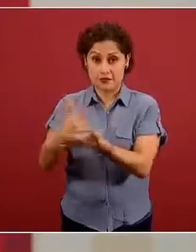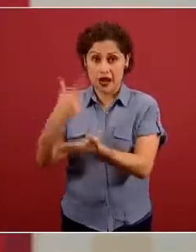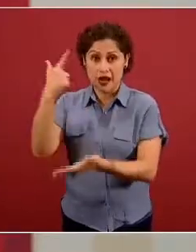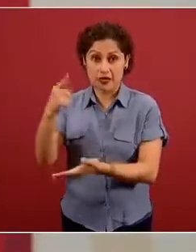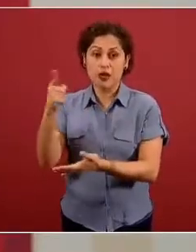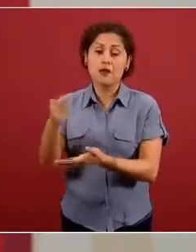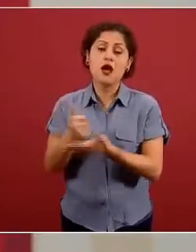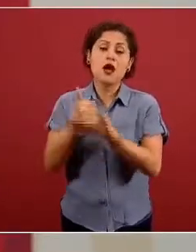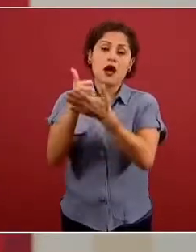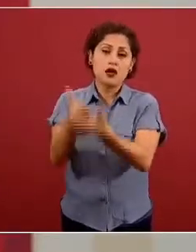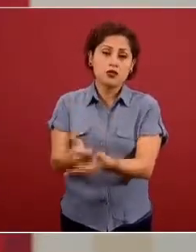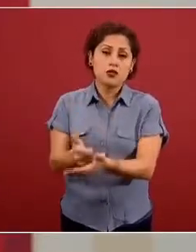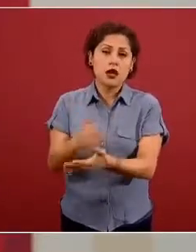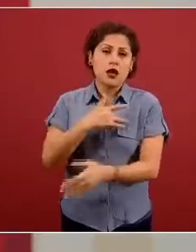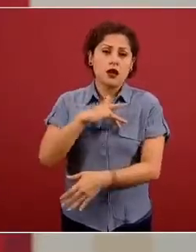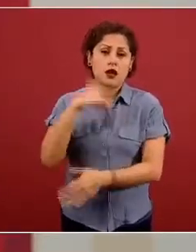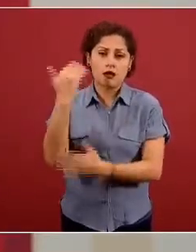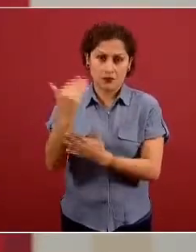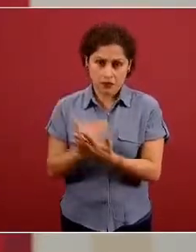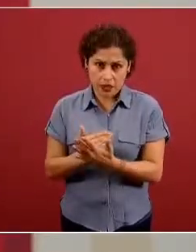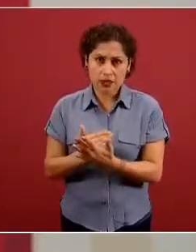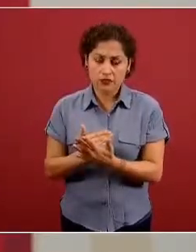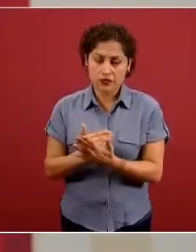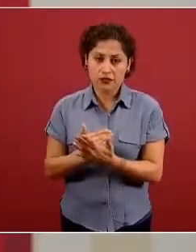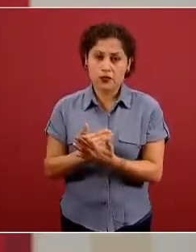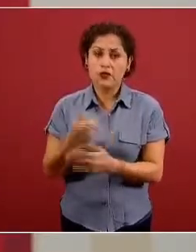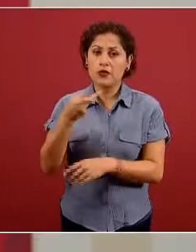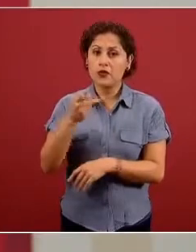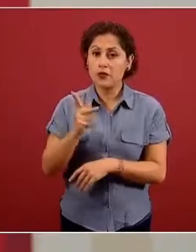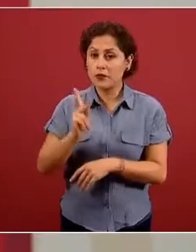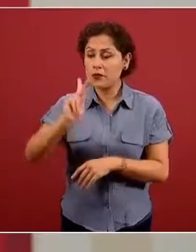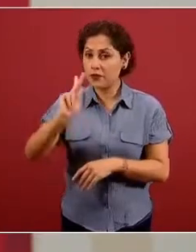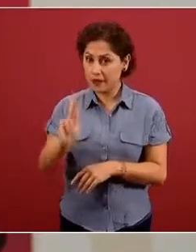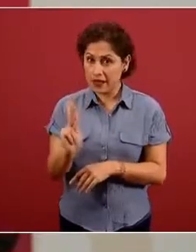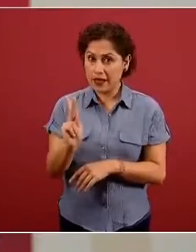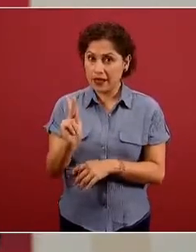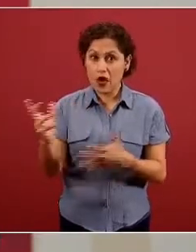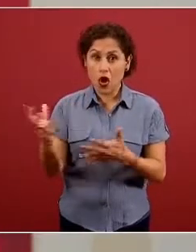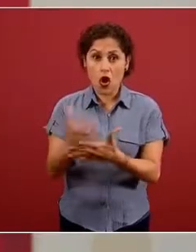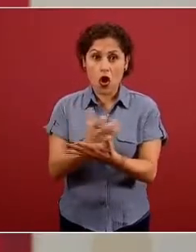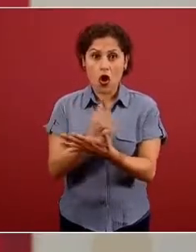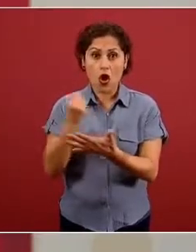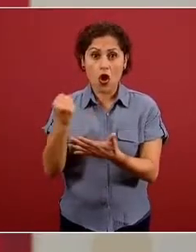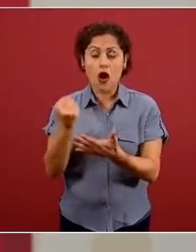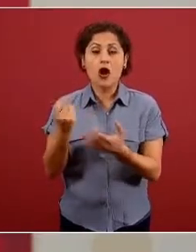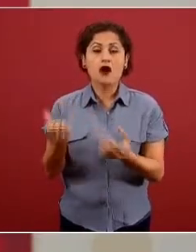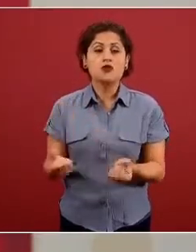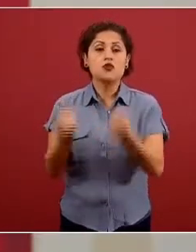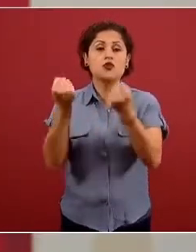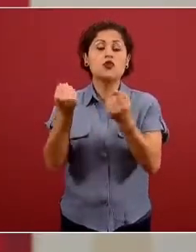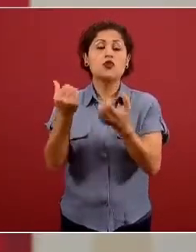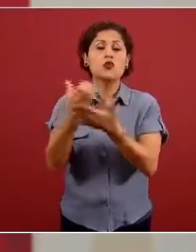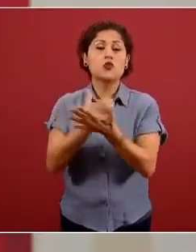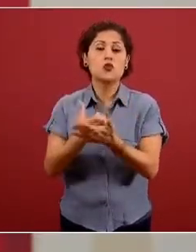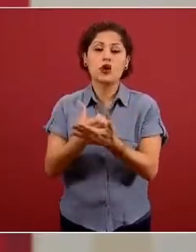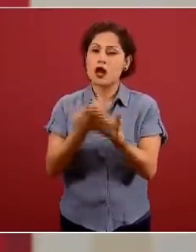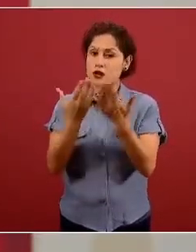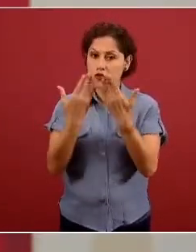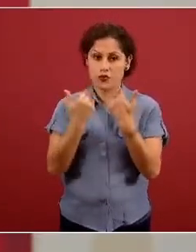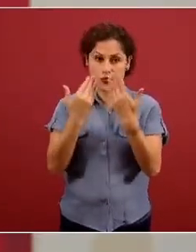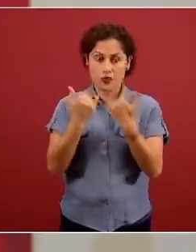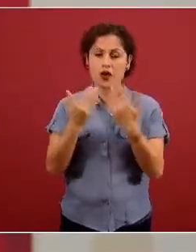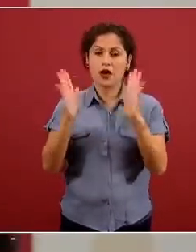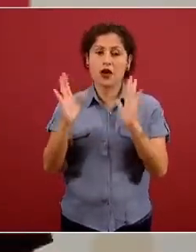parte del soporte que se les da es medidas generales para conservar la funcionalidad del